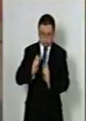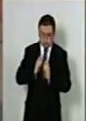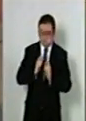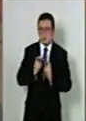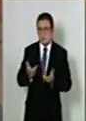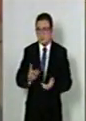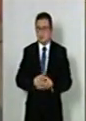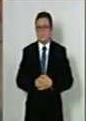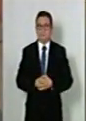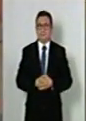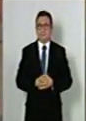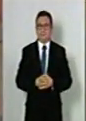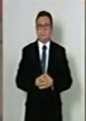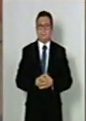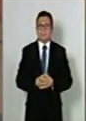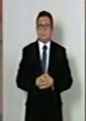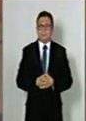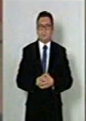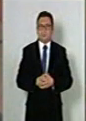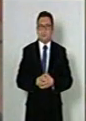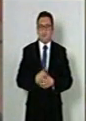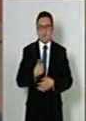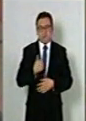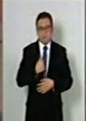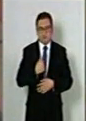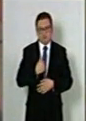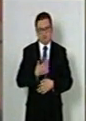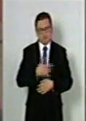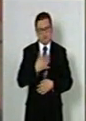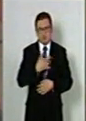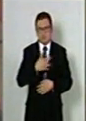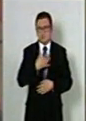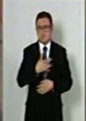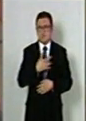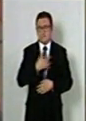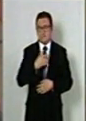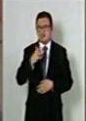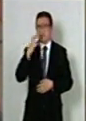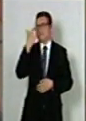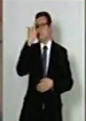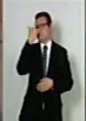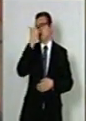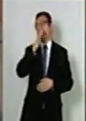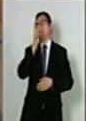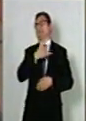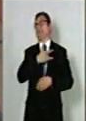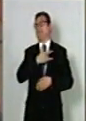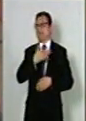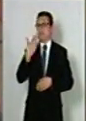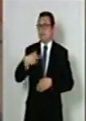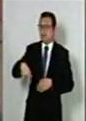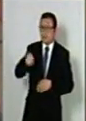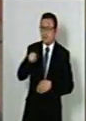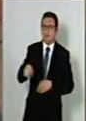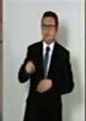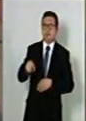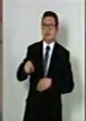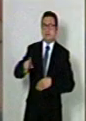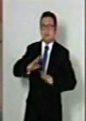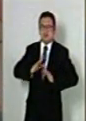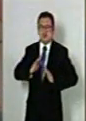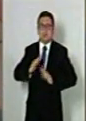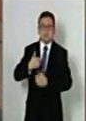Me parece que tener el recuerdo que tengo yo del ejército,